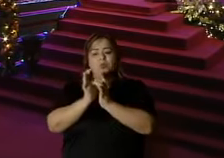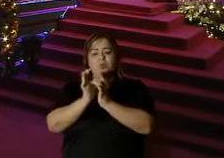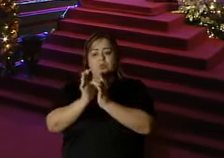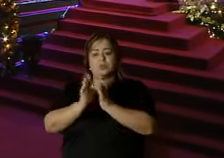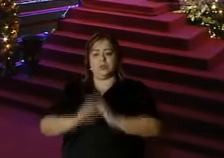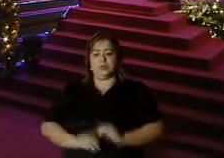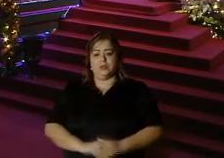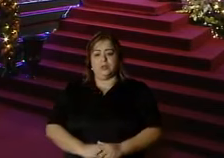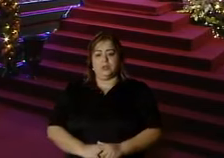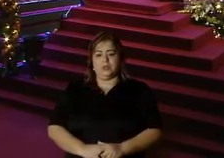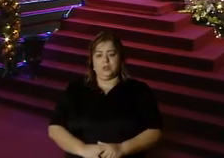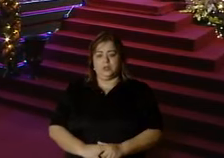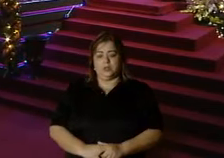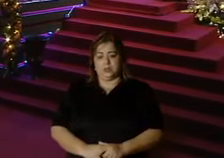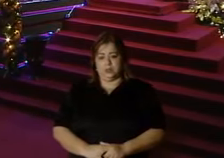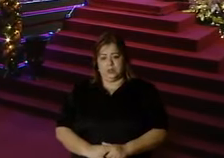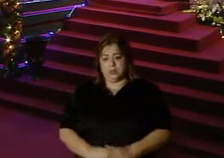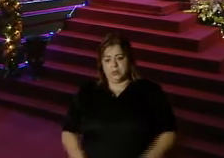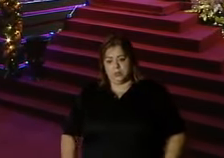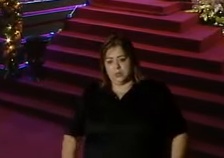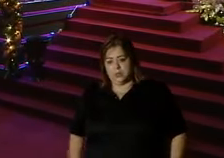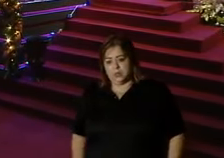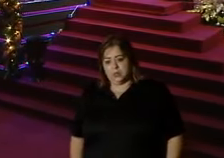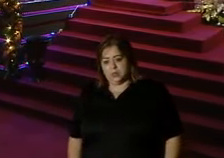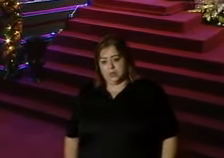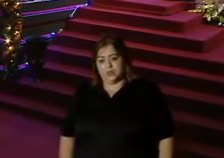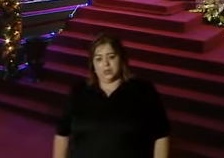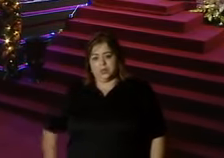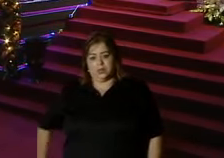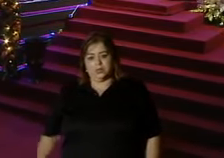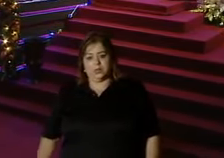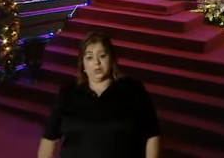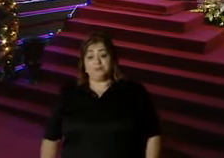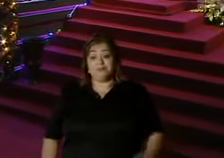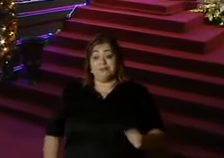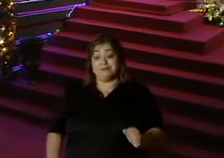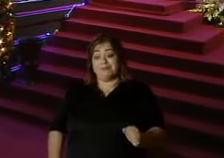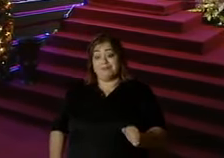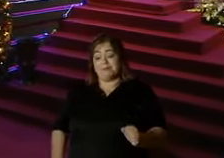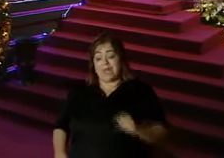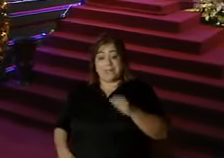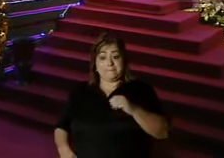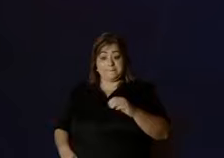Ha sido difícil este caminar.